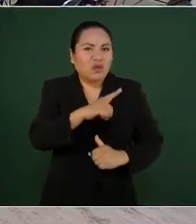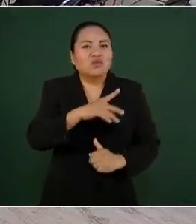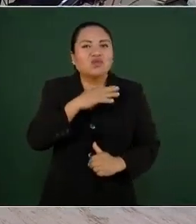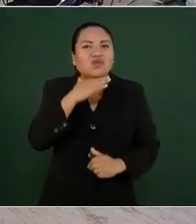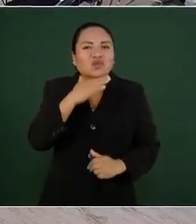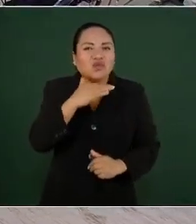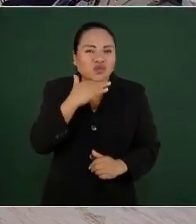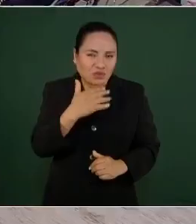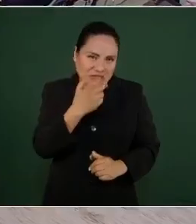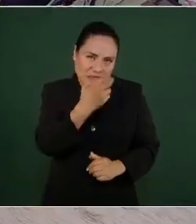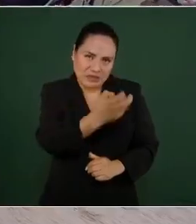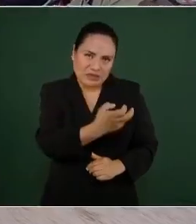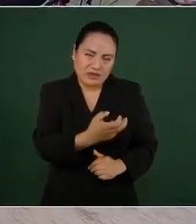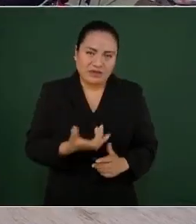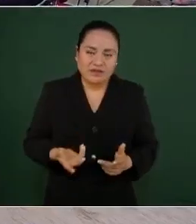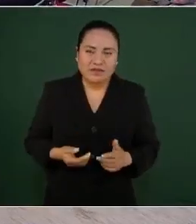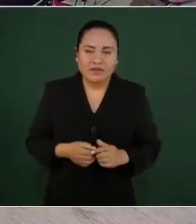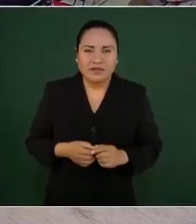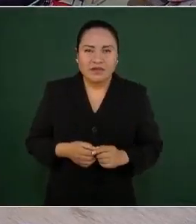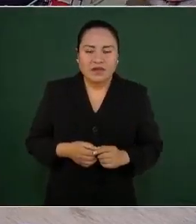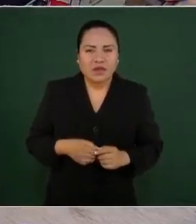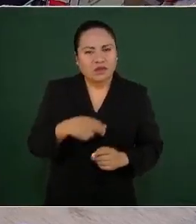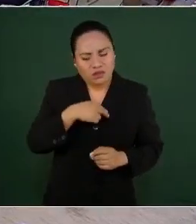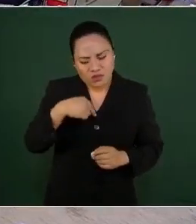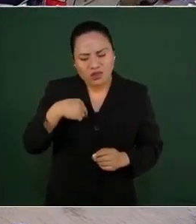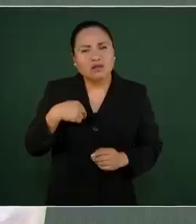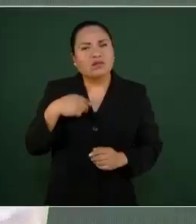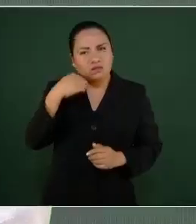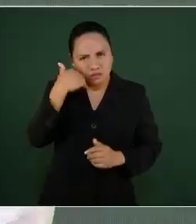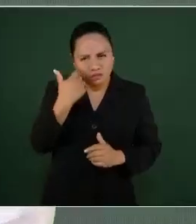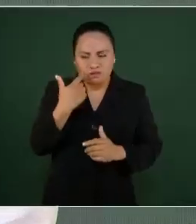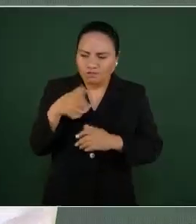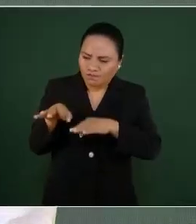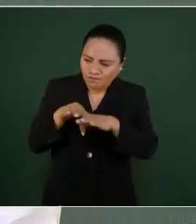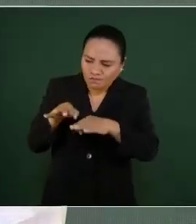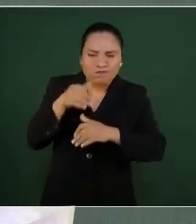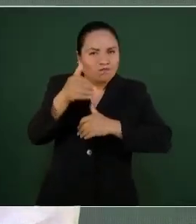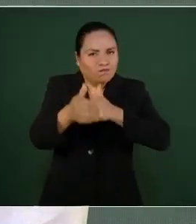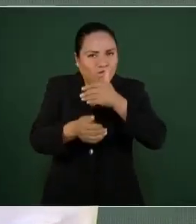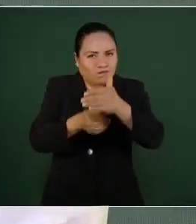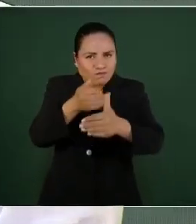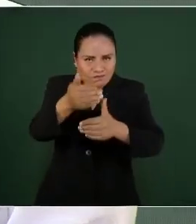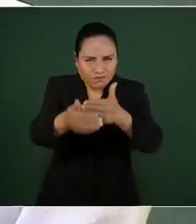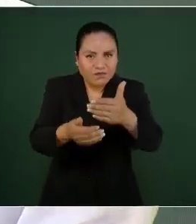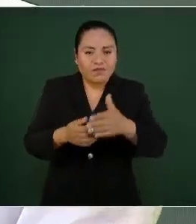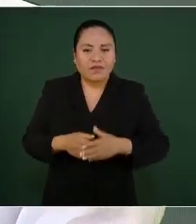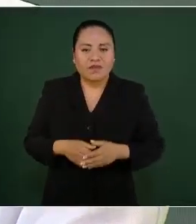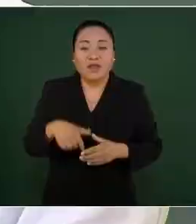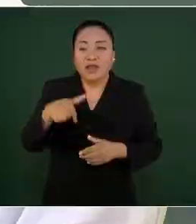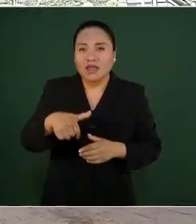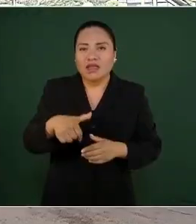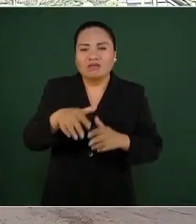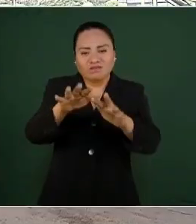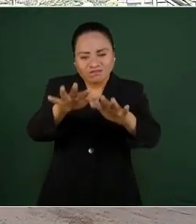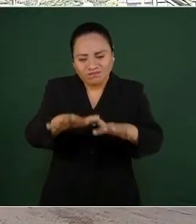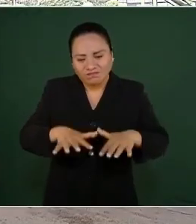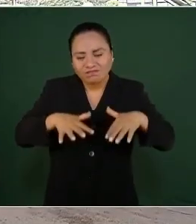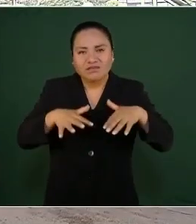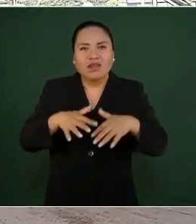Entonces, vamos a seguir avanzando. Esta fue una conferencia